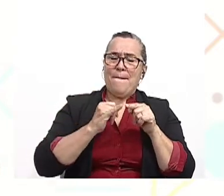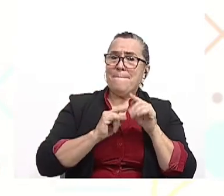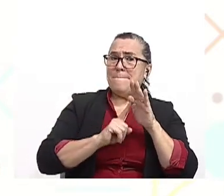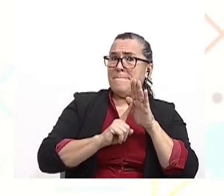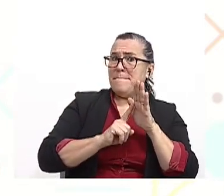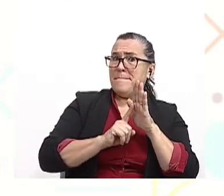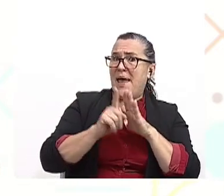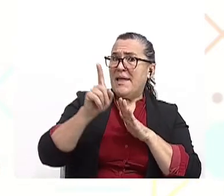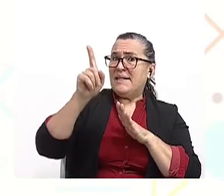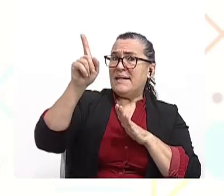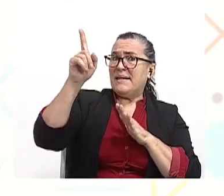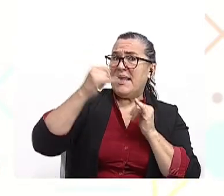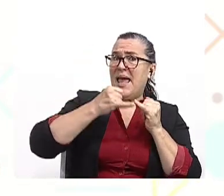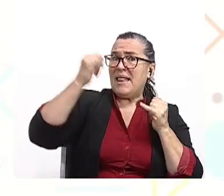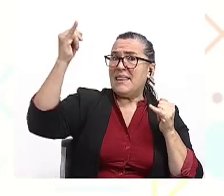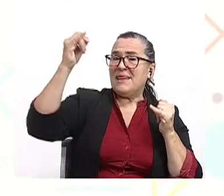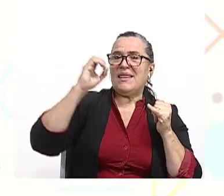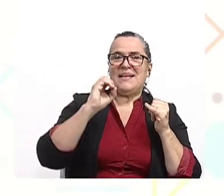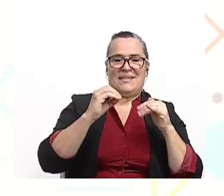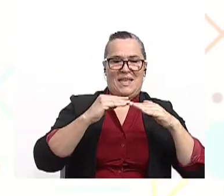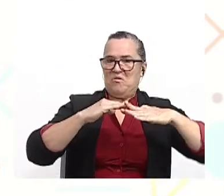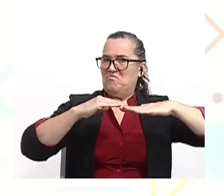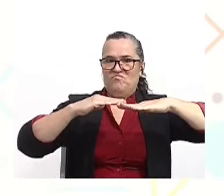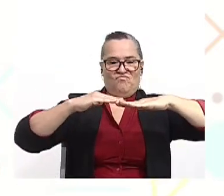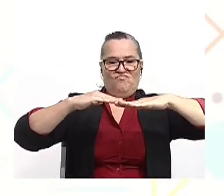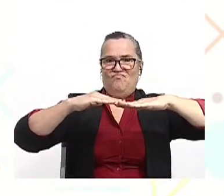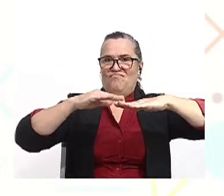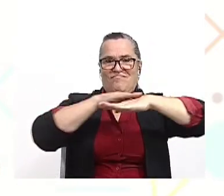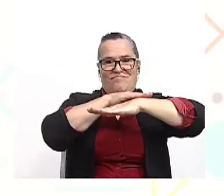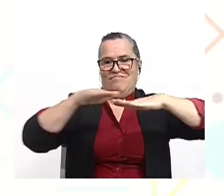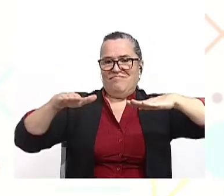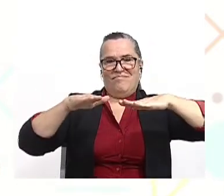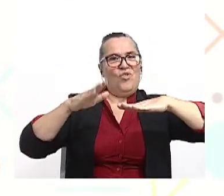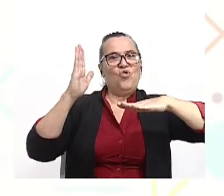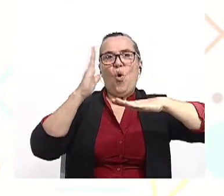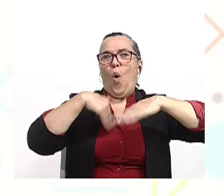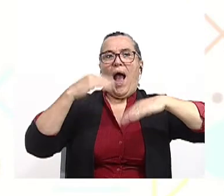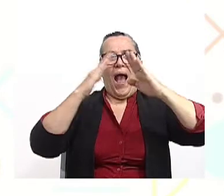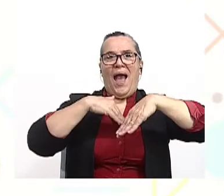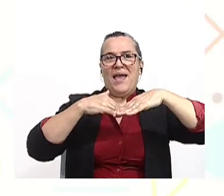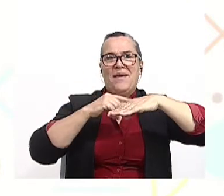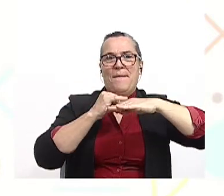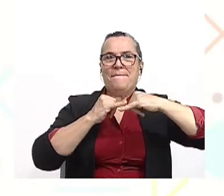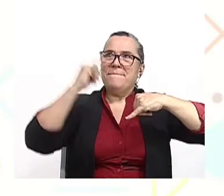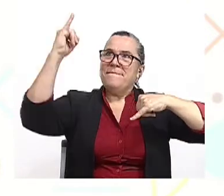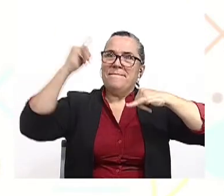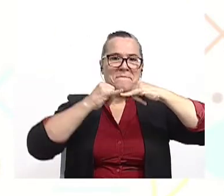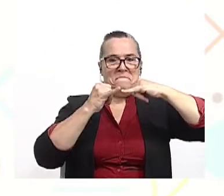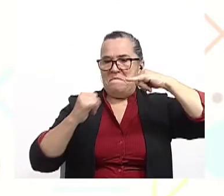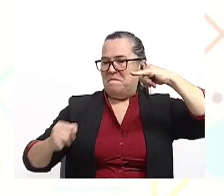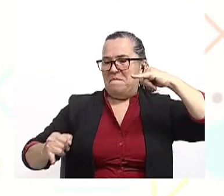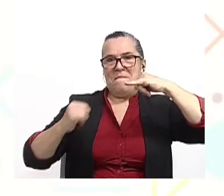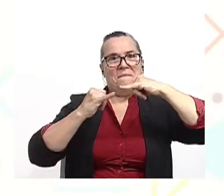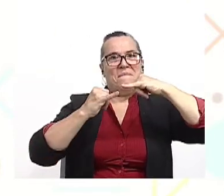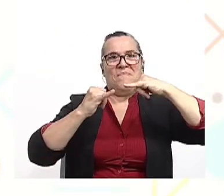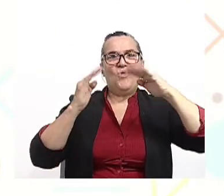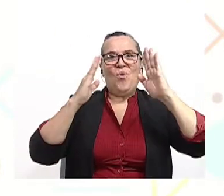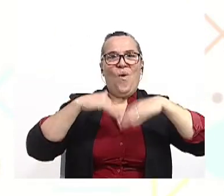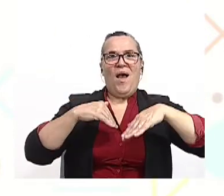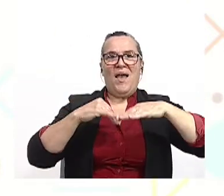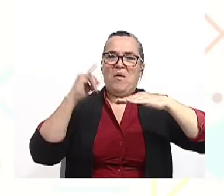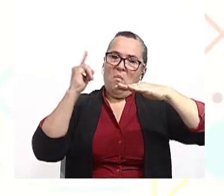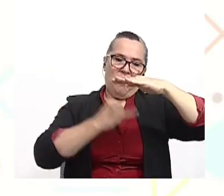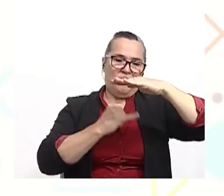La pendiente es 0. No hay pendiente. No crece ni decrece. No hay pendiente en este caso. Y la forma general